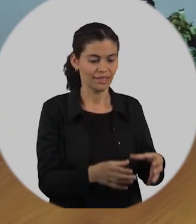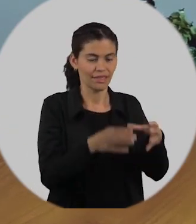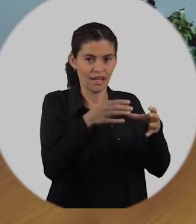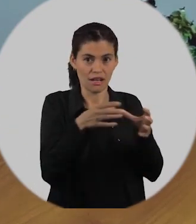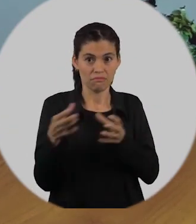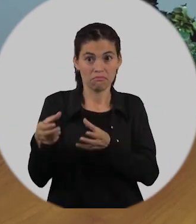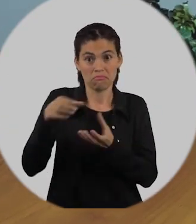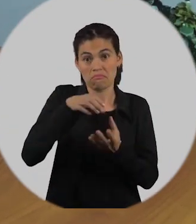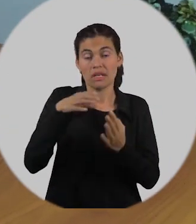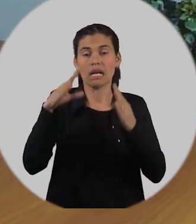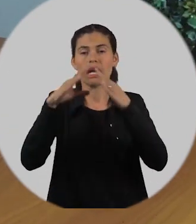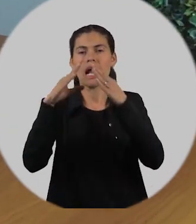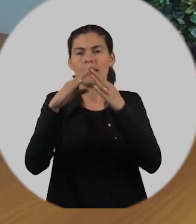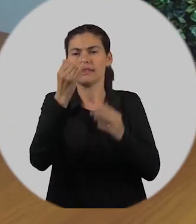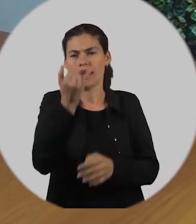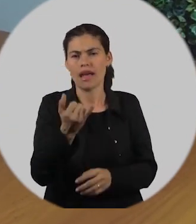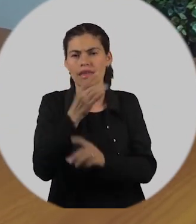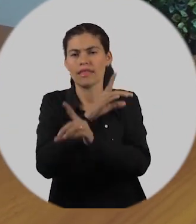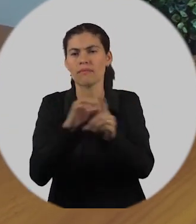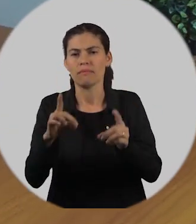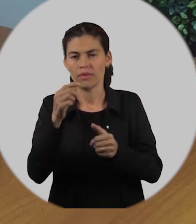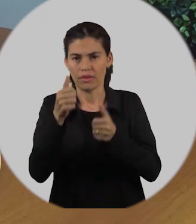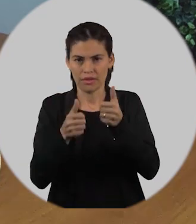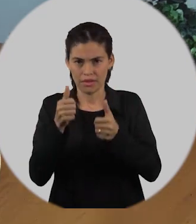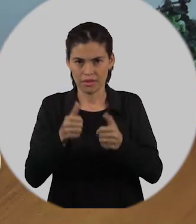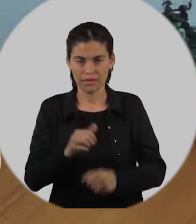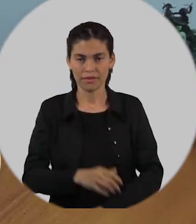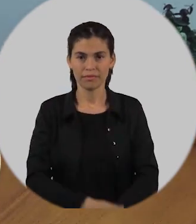en nuestra jarrita, lo que ustedes tengan.